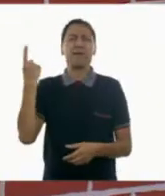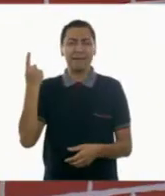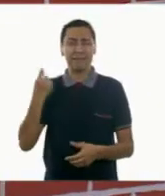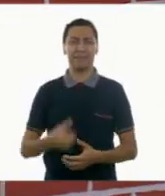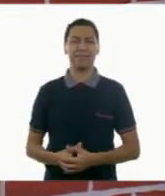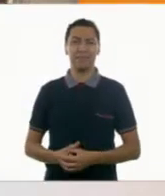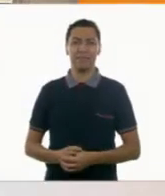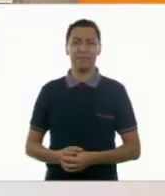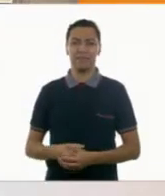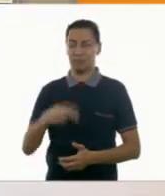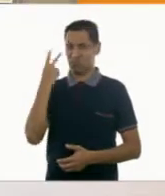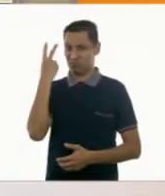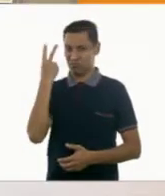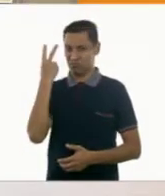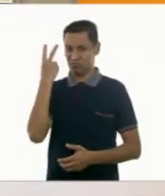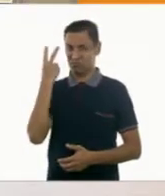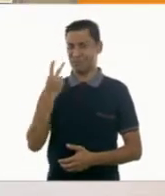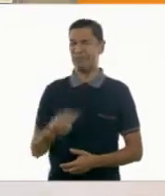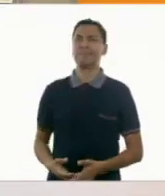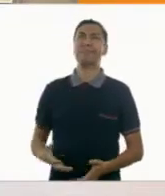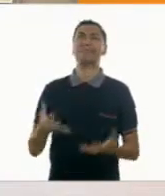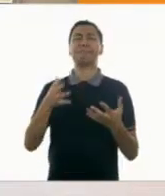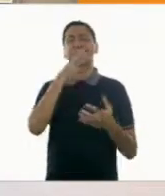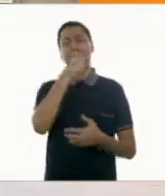Dos. No puede ser.